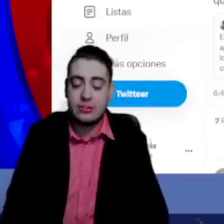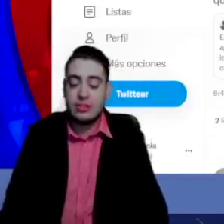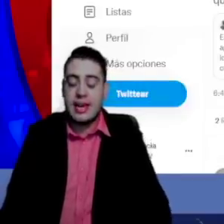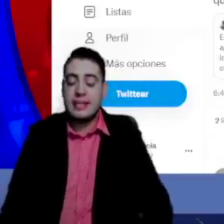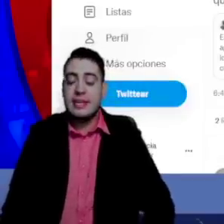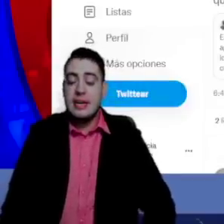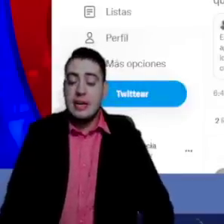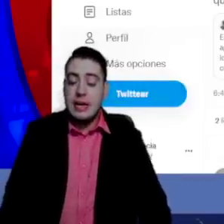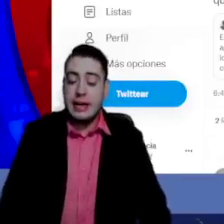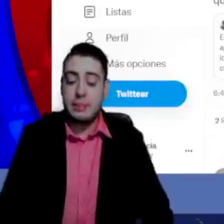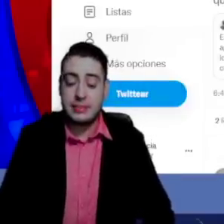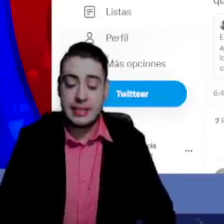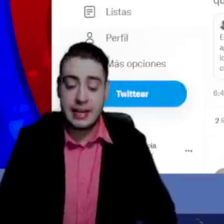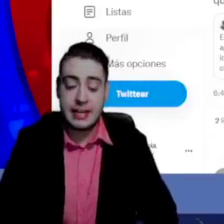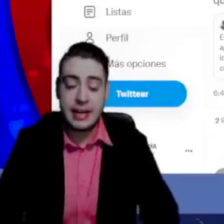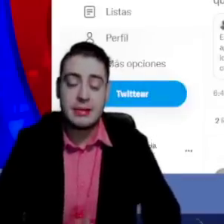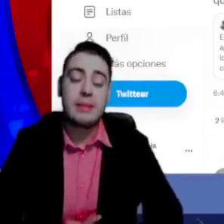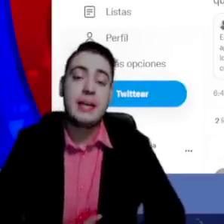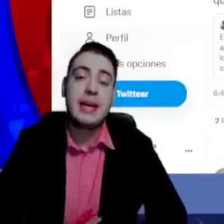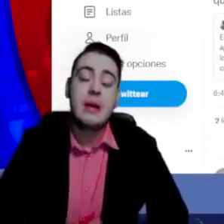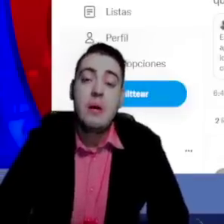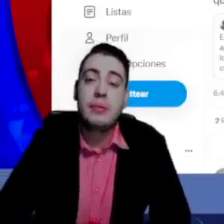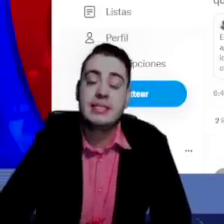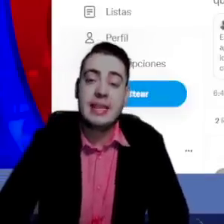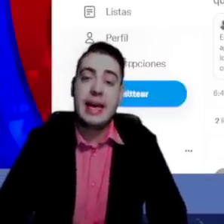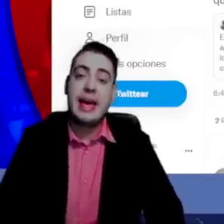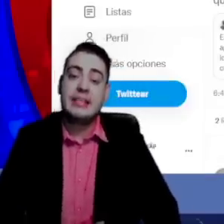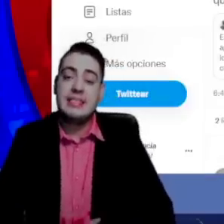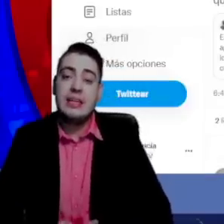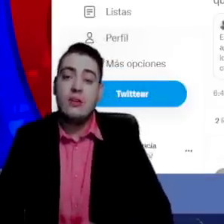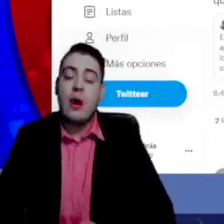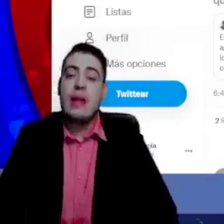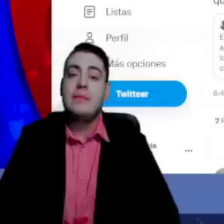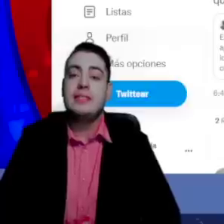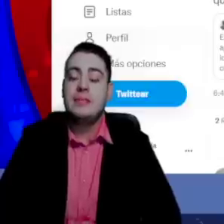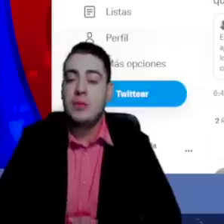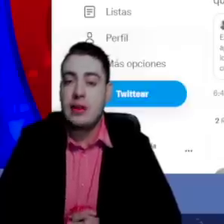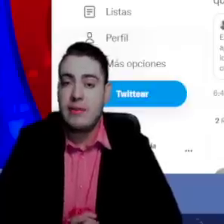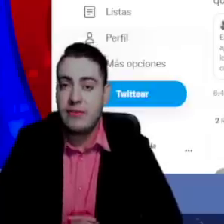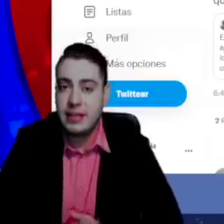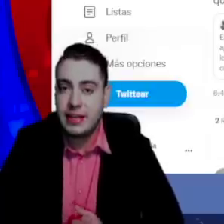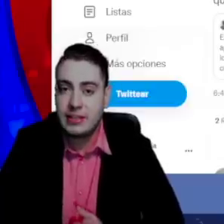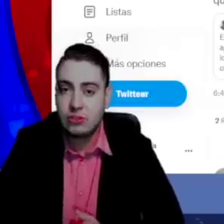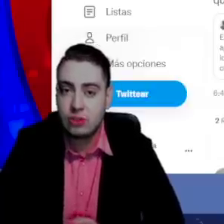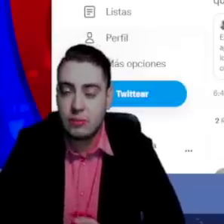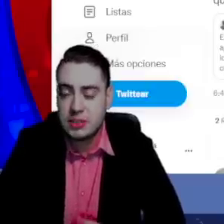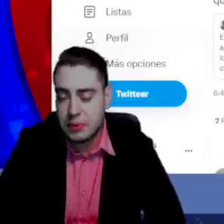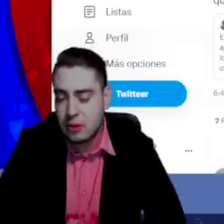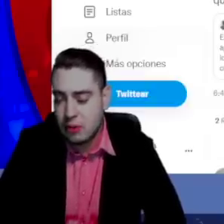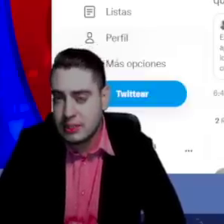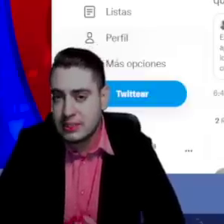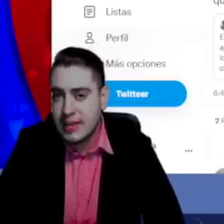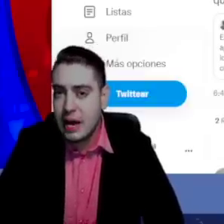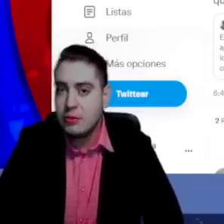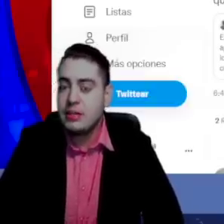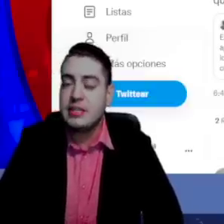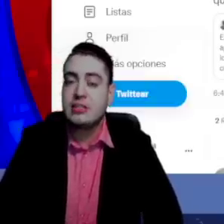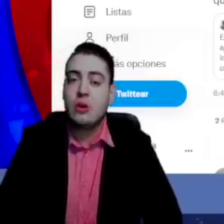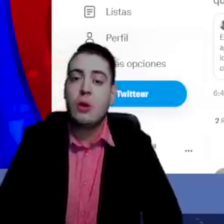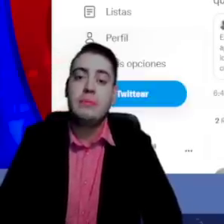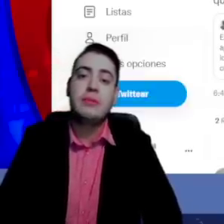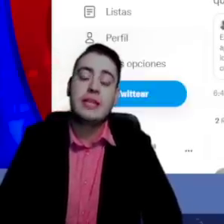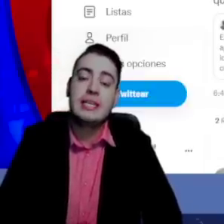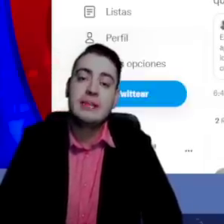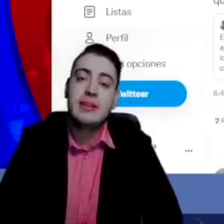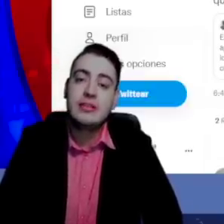en redes sociales, que pues en realidad terminan pues siendo el principio del fin de estos hombres. Pero como les decía en un